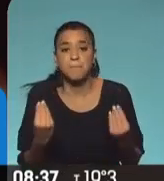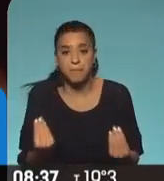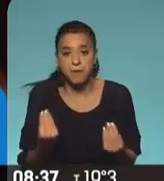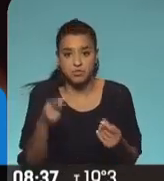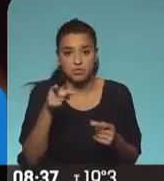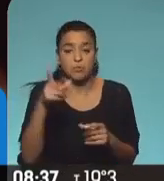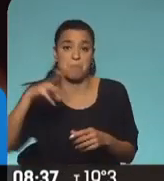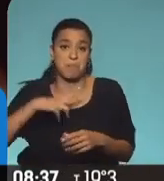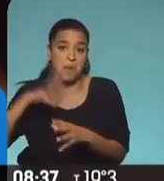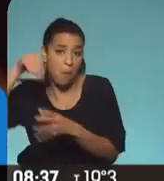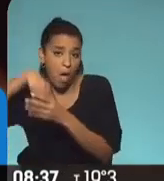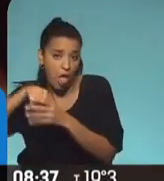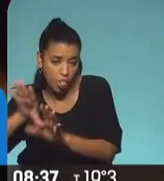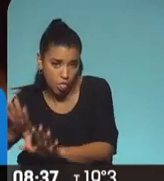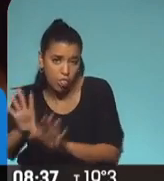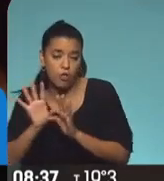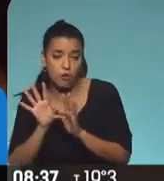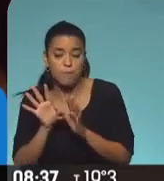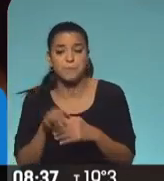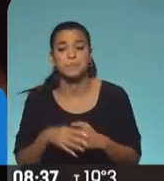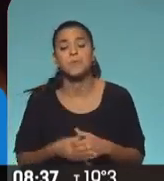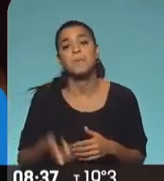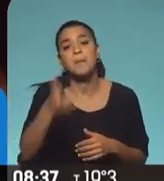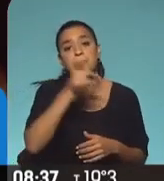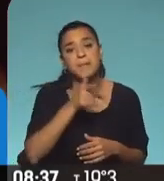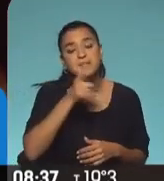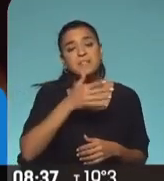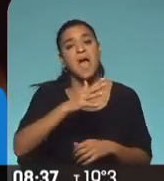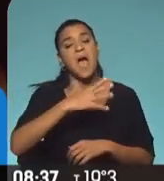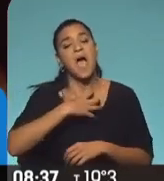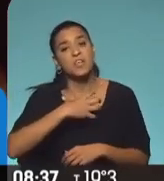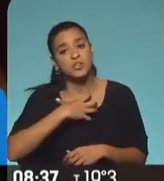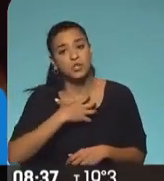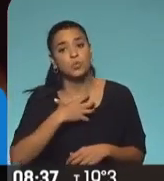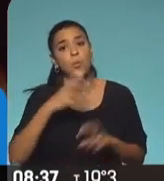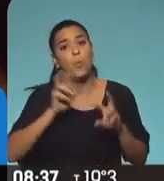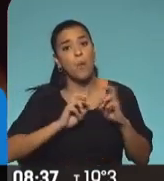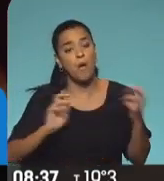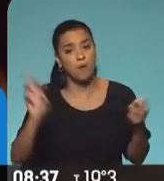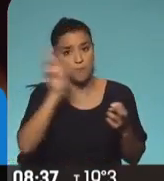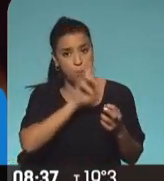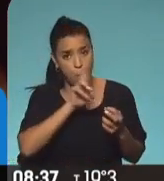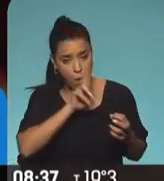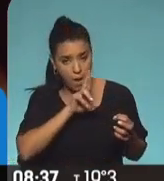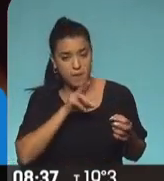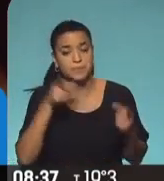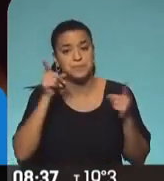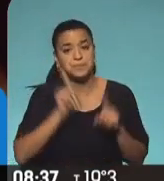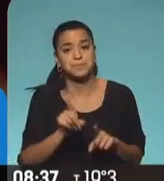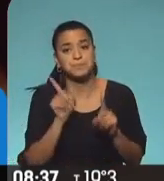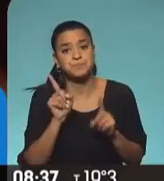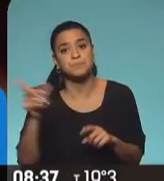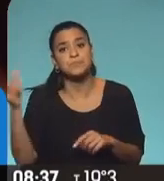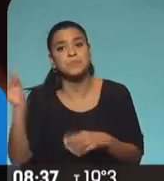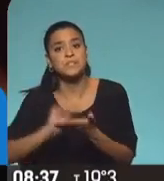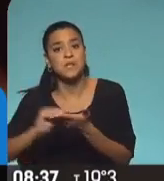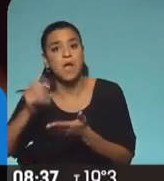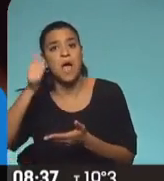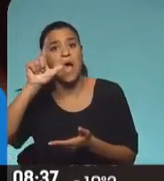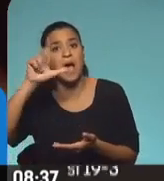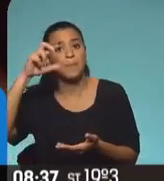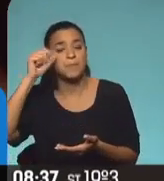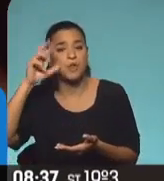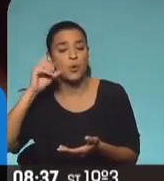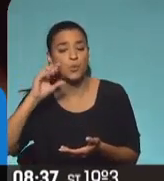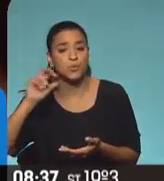órbita privada pero me parece que la actitud que ha tenido la banca de la mujer la actitud que ha tenido el propio seno del alperovich quien